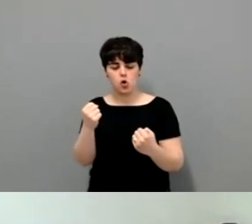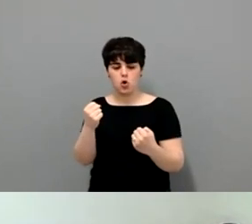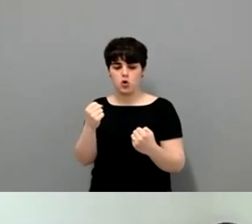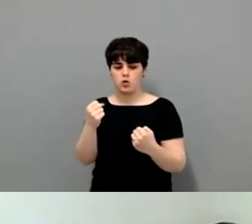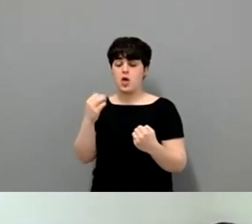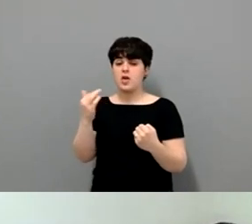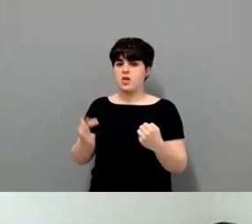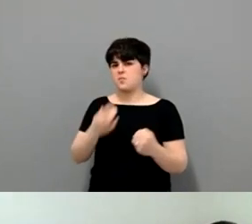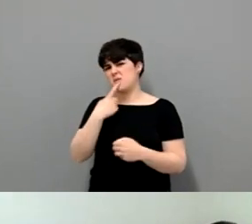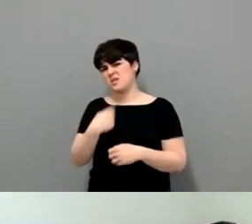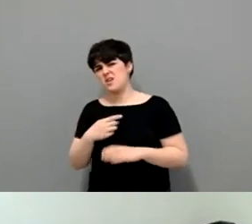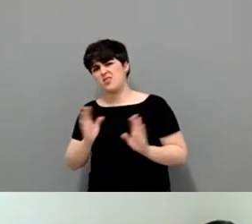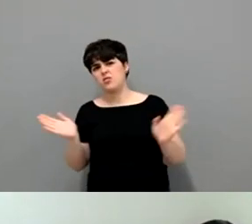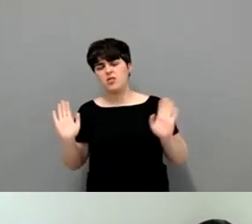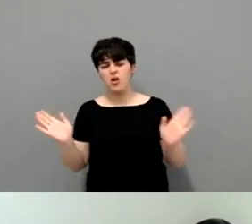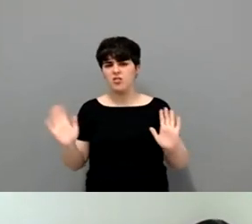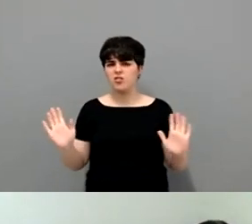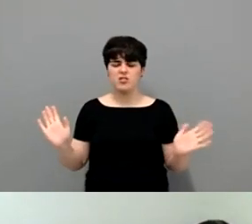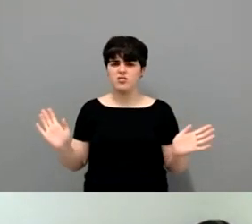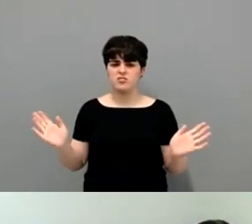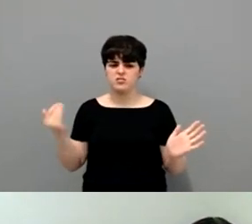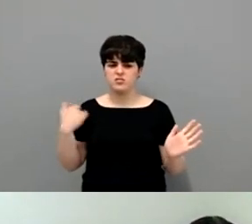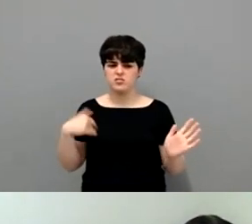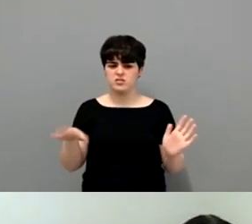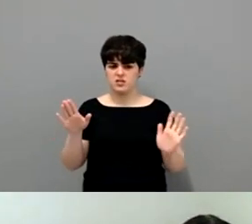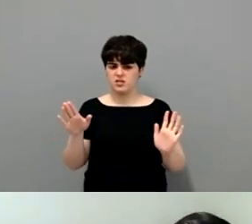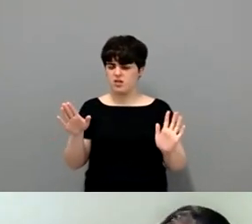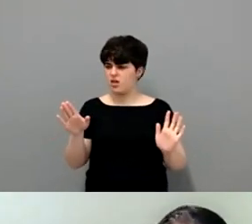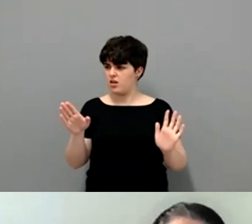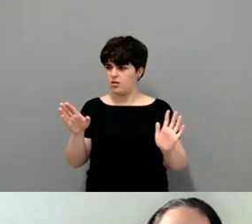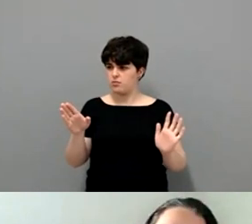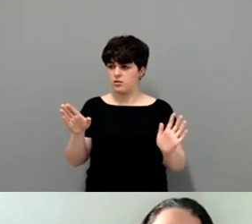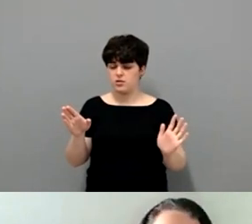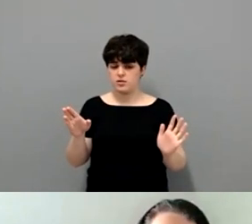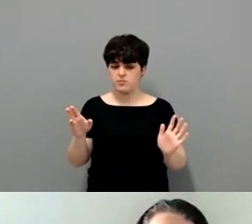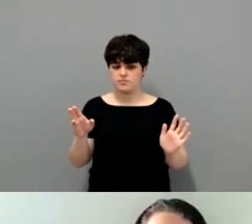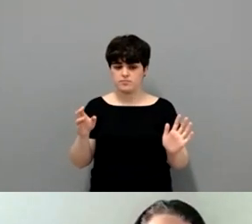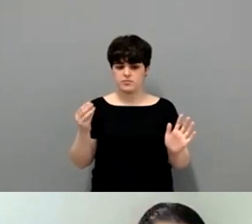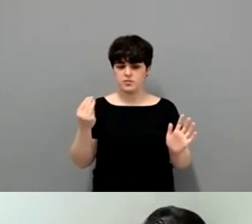Fijaros en el nombre, ya, sanatorio. En Vidal,